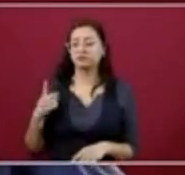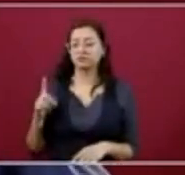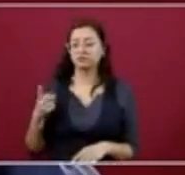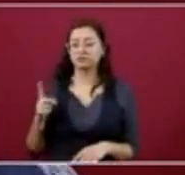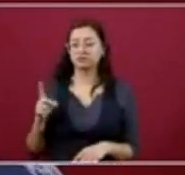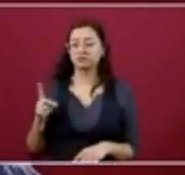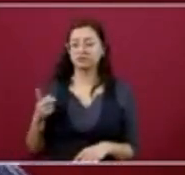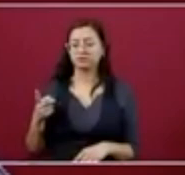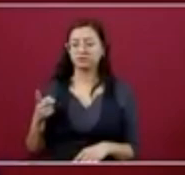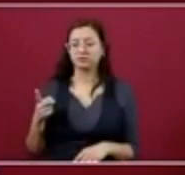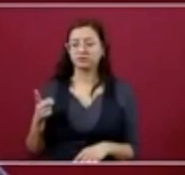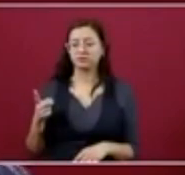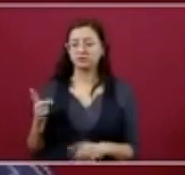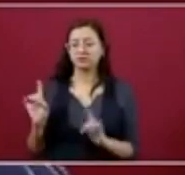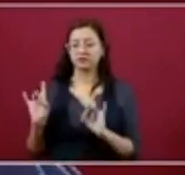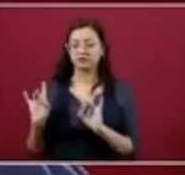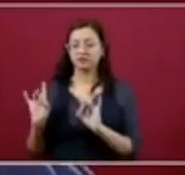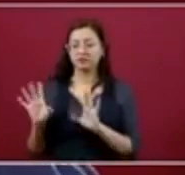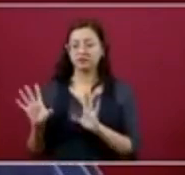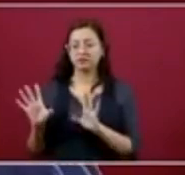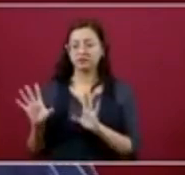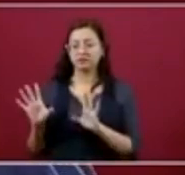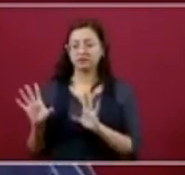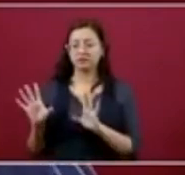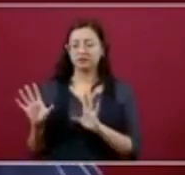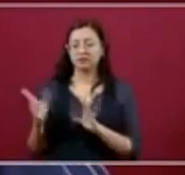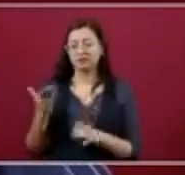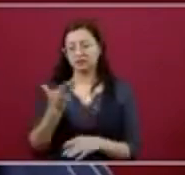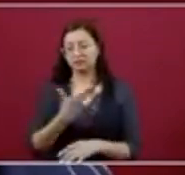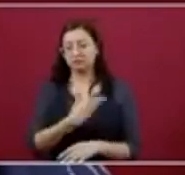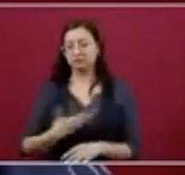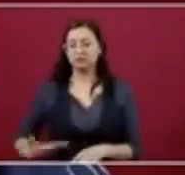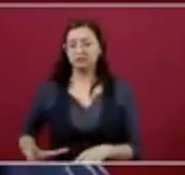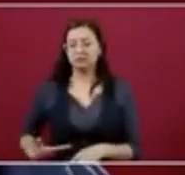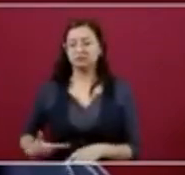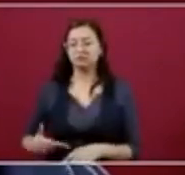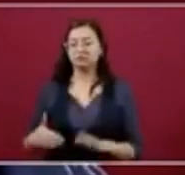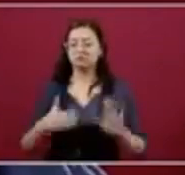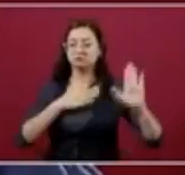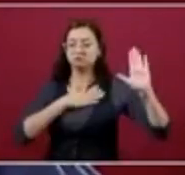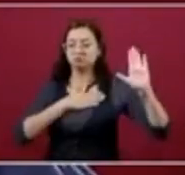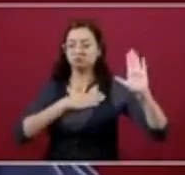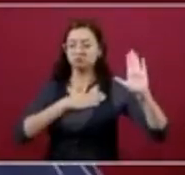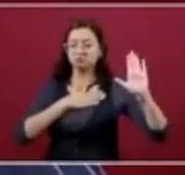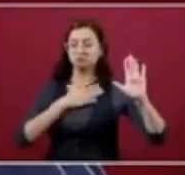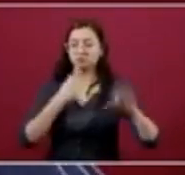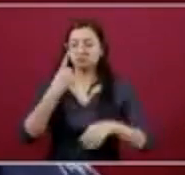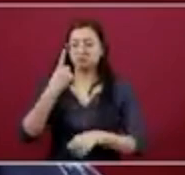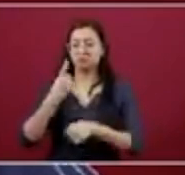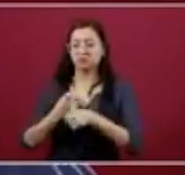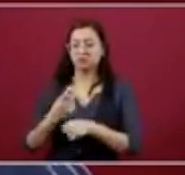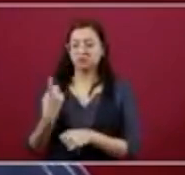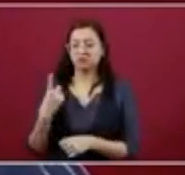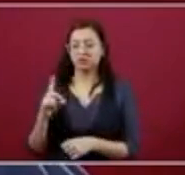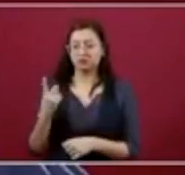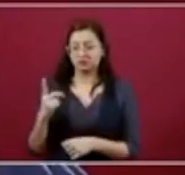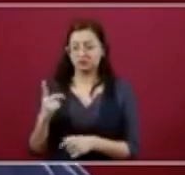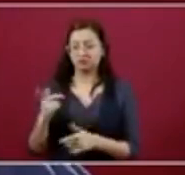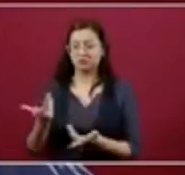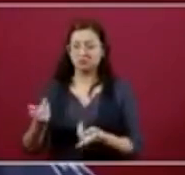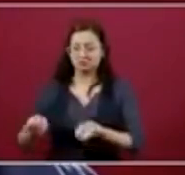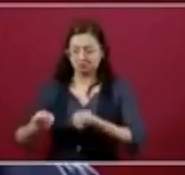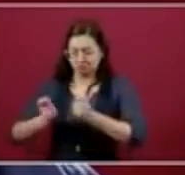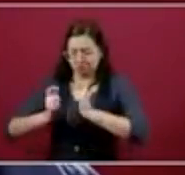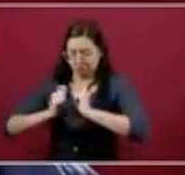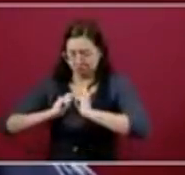yo tomo posesión el primero de diciembre y cuando llego, pues como